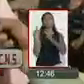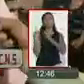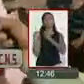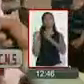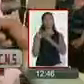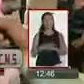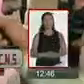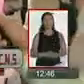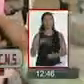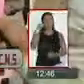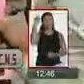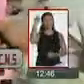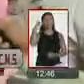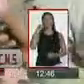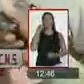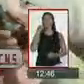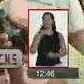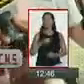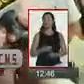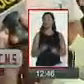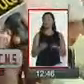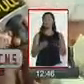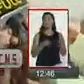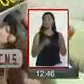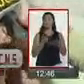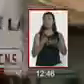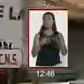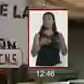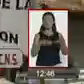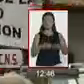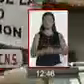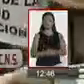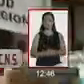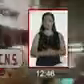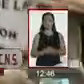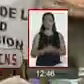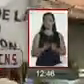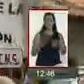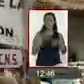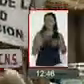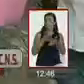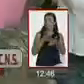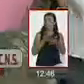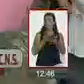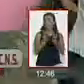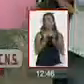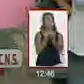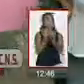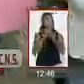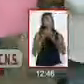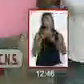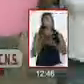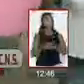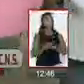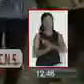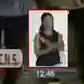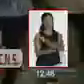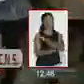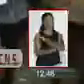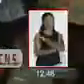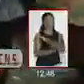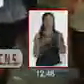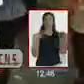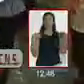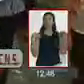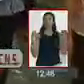El gobierno se declara con esta forma de proceder, con el manoseo a las cajas, a la Caja Nacional